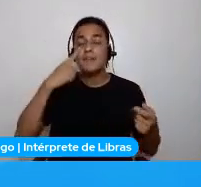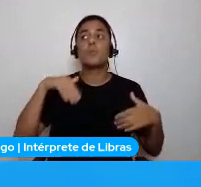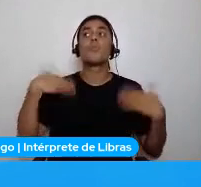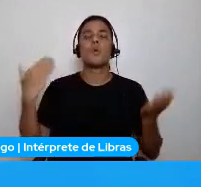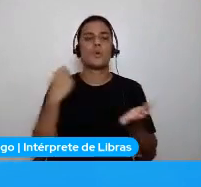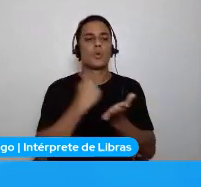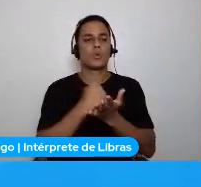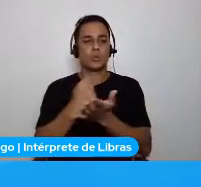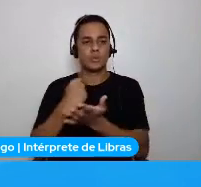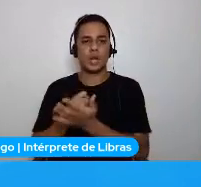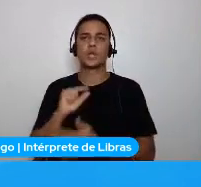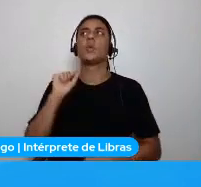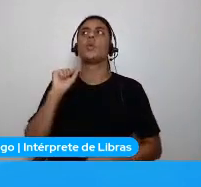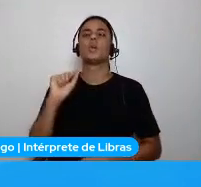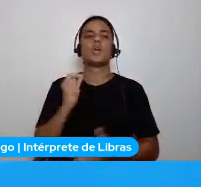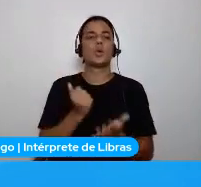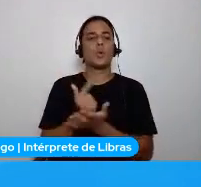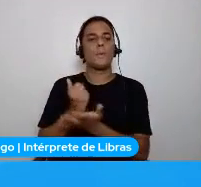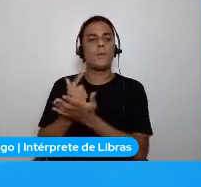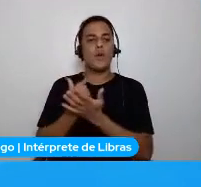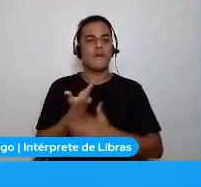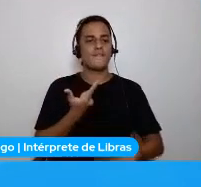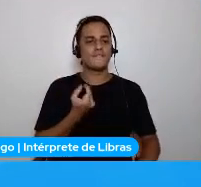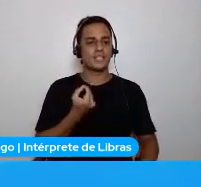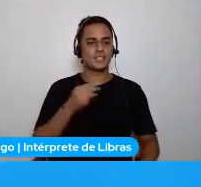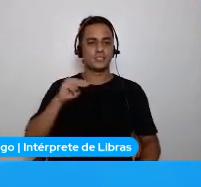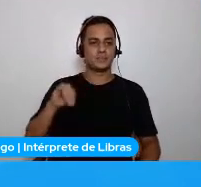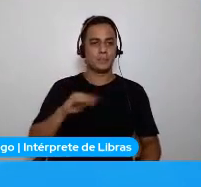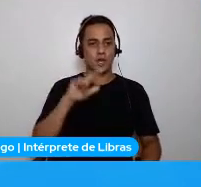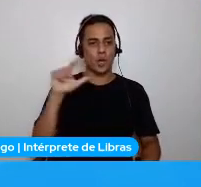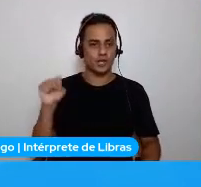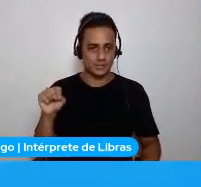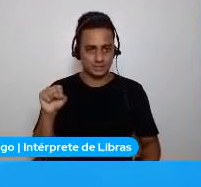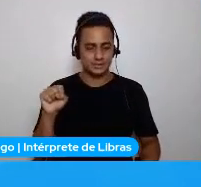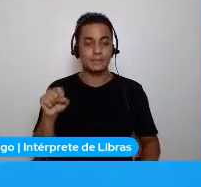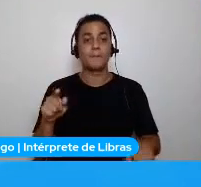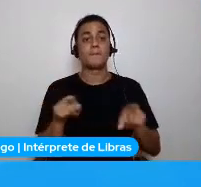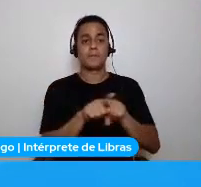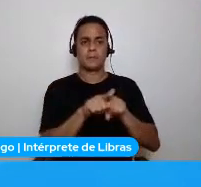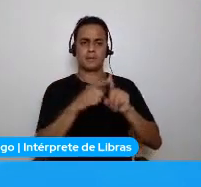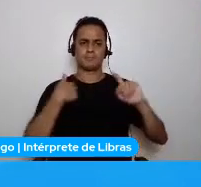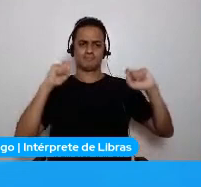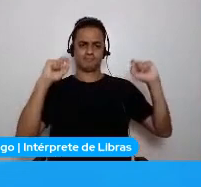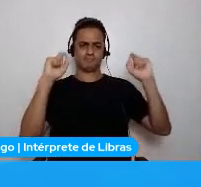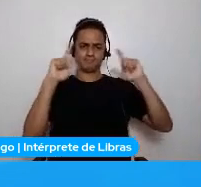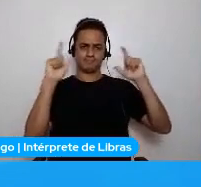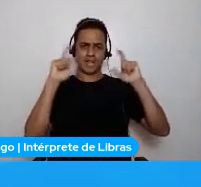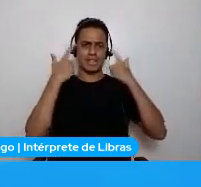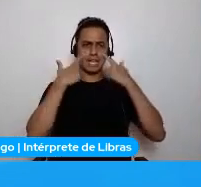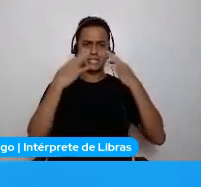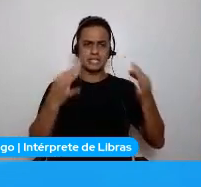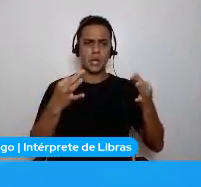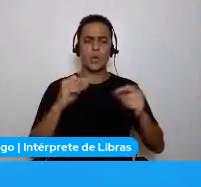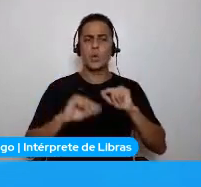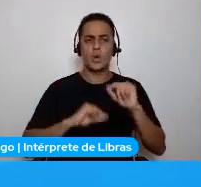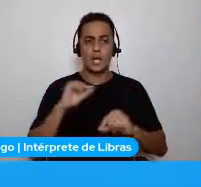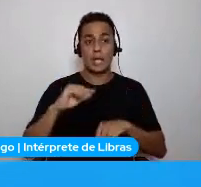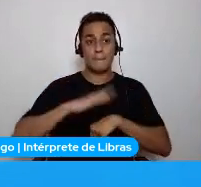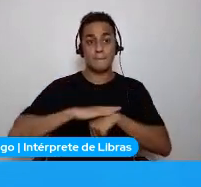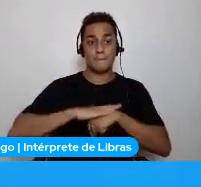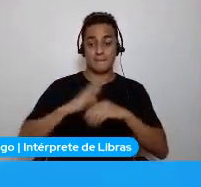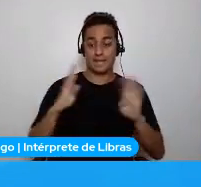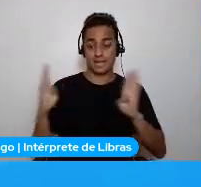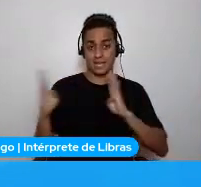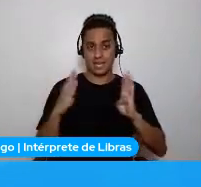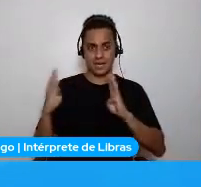qué se compró con esos 20 millones. Y otra cosa que también los que vimos en Guayaquil nos llamó poderosísimamente la atención, fue que durante la pandemia